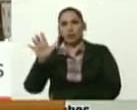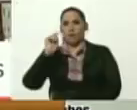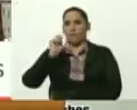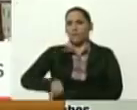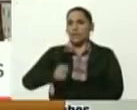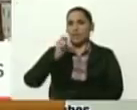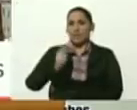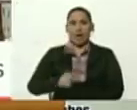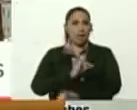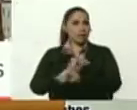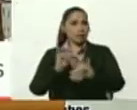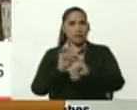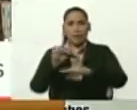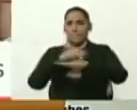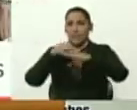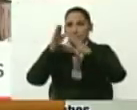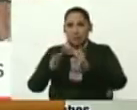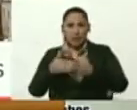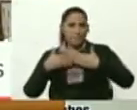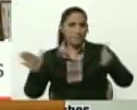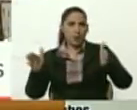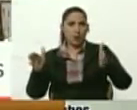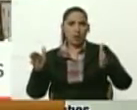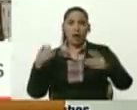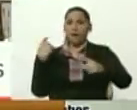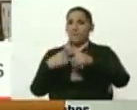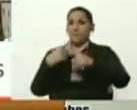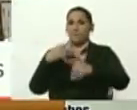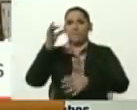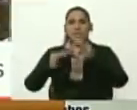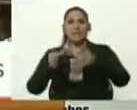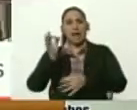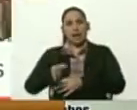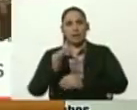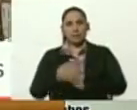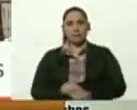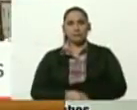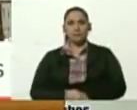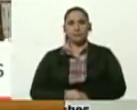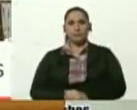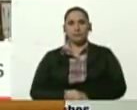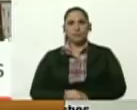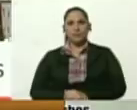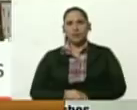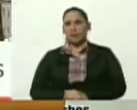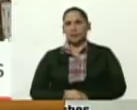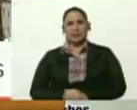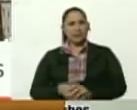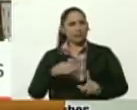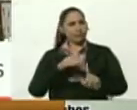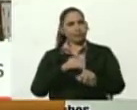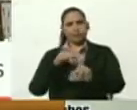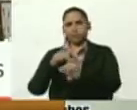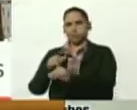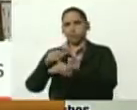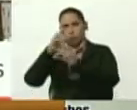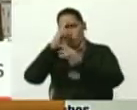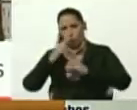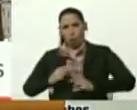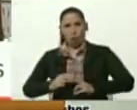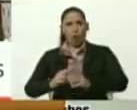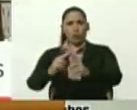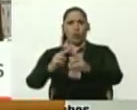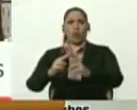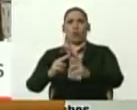fiscales del Ministerio Público o exfiscales ya, que mancillaron el honor, que mancillaron